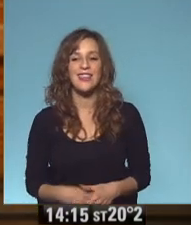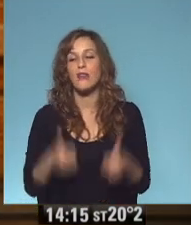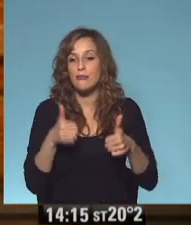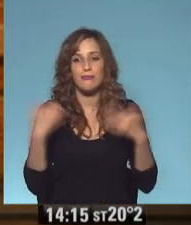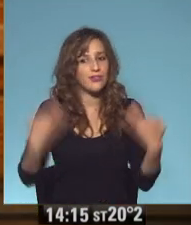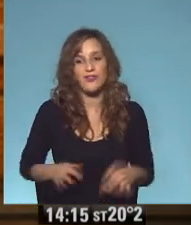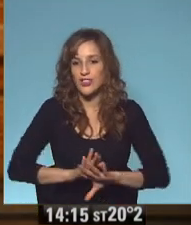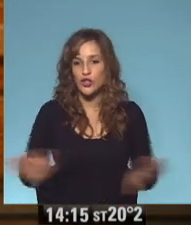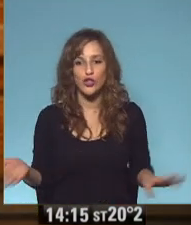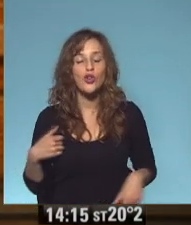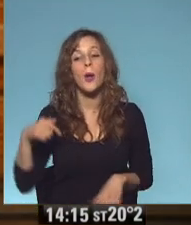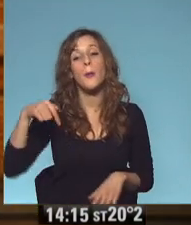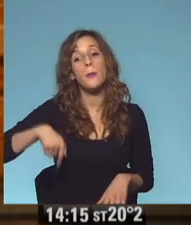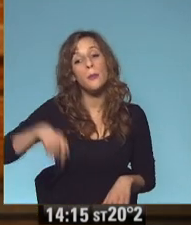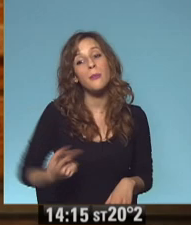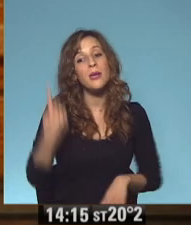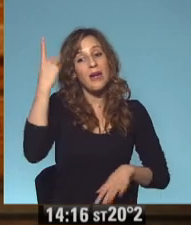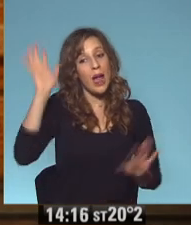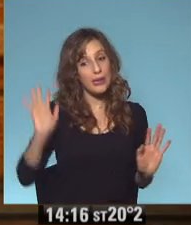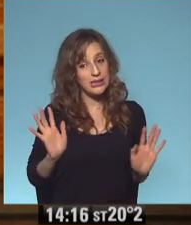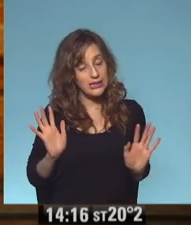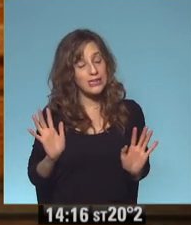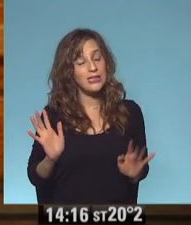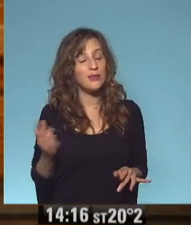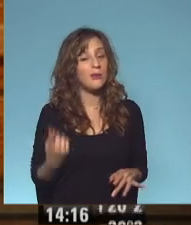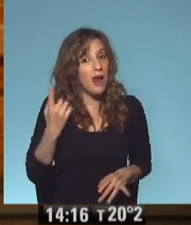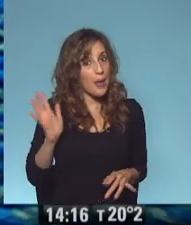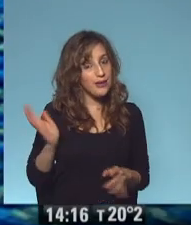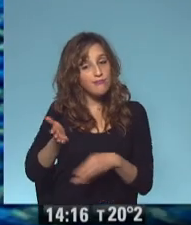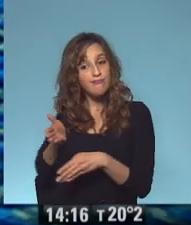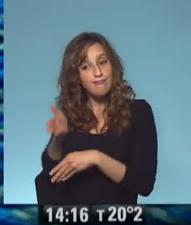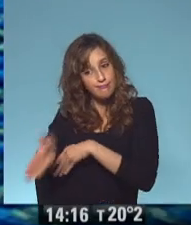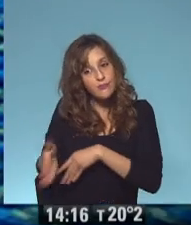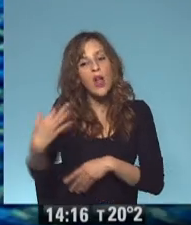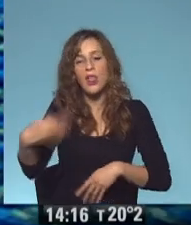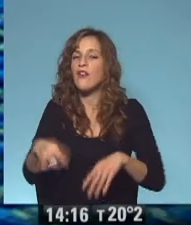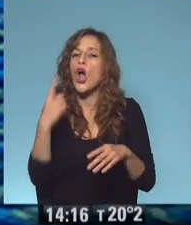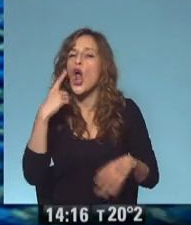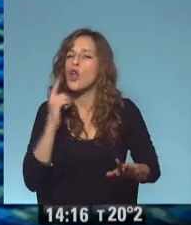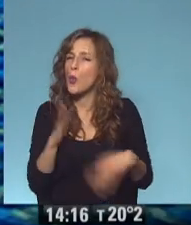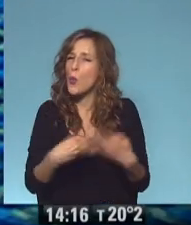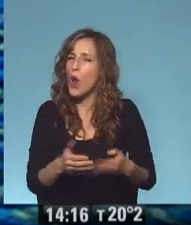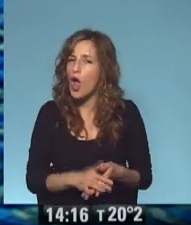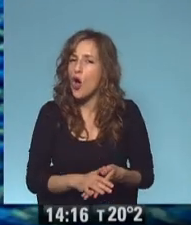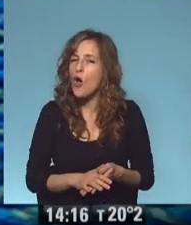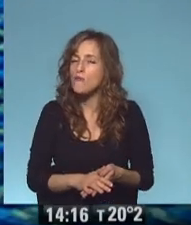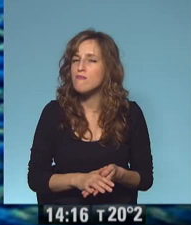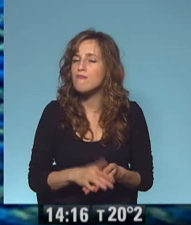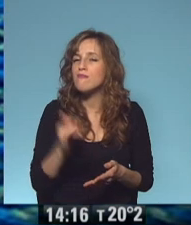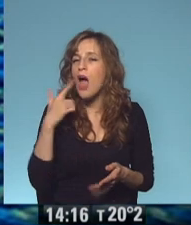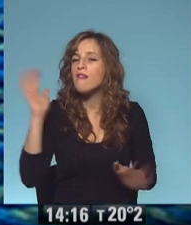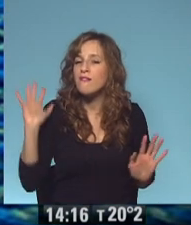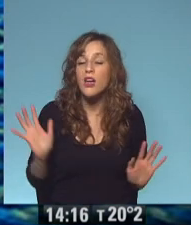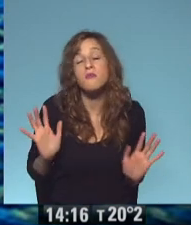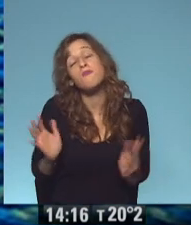¡Genial! Y como es la primera vez que vas a ir, no te podés perder la Vuelta al Mundo. ¿La Vuelta al Mundo?